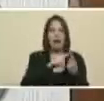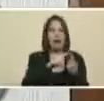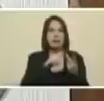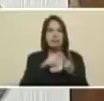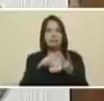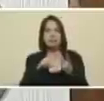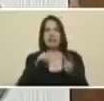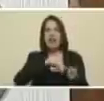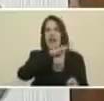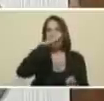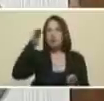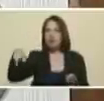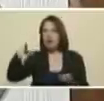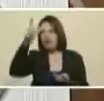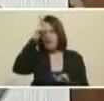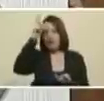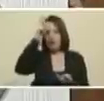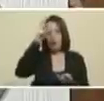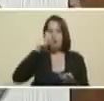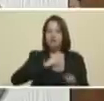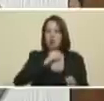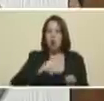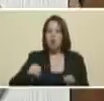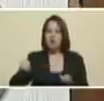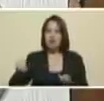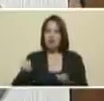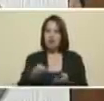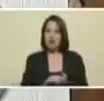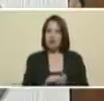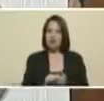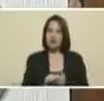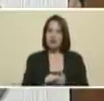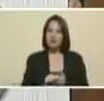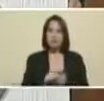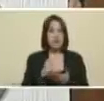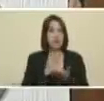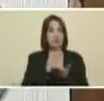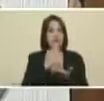de Falcón, de Oriente. El nombre de Alí